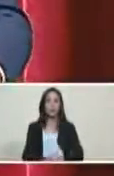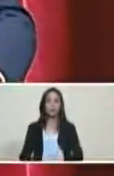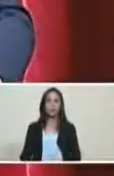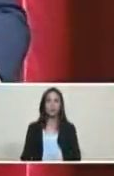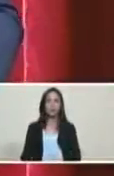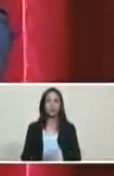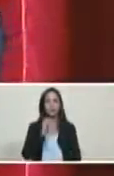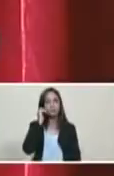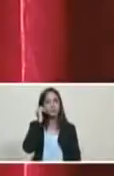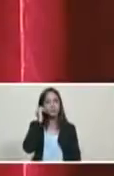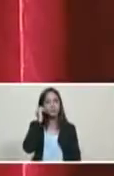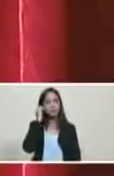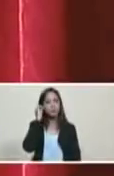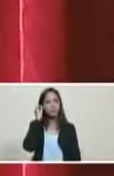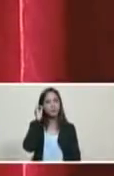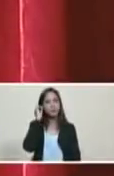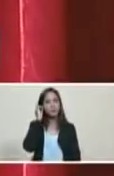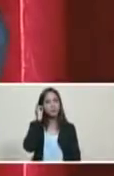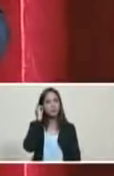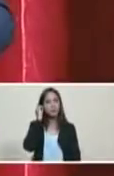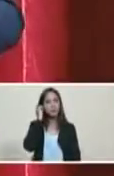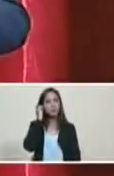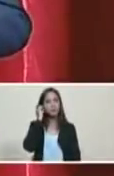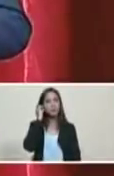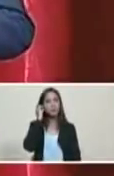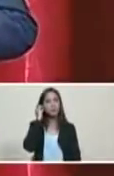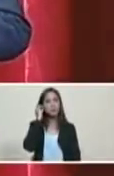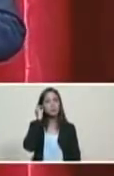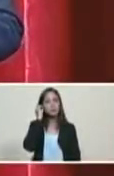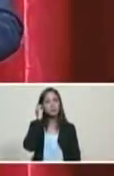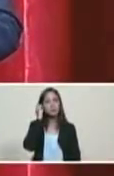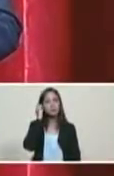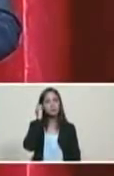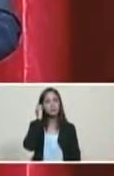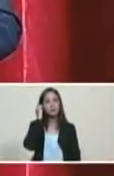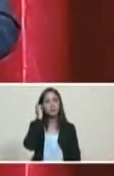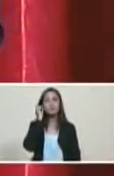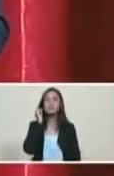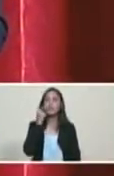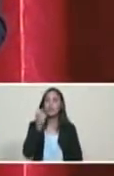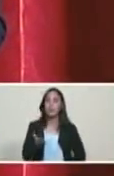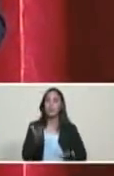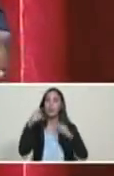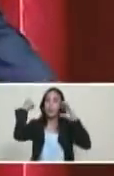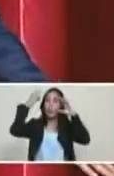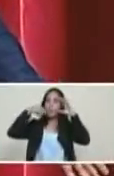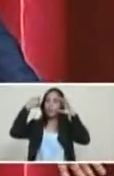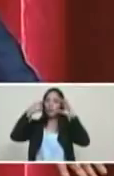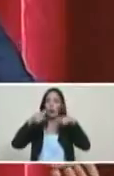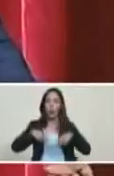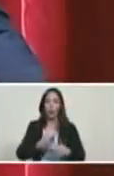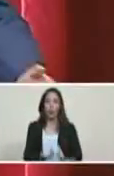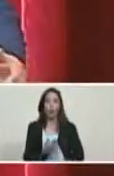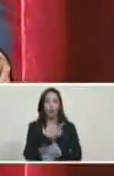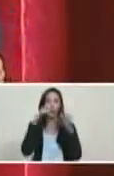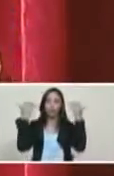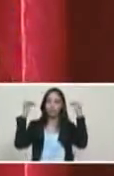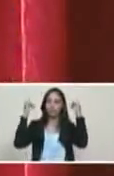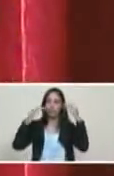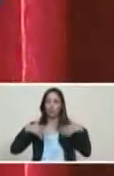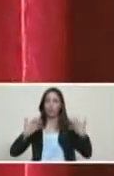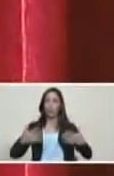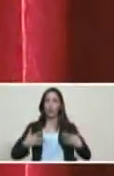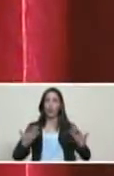¡Arriba la patria grande! Tenemos un video, porque hoy es un día para celebrar.